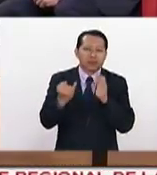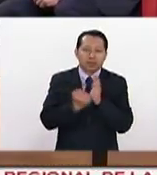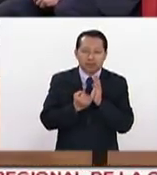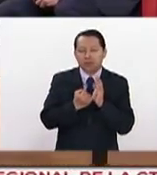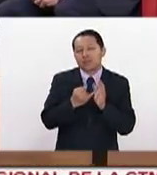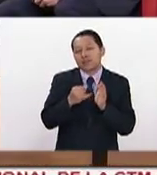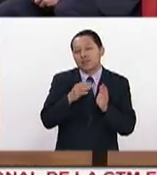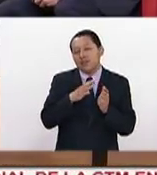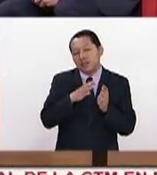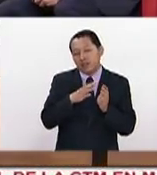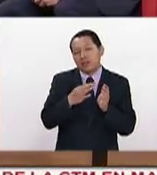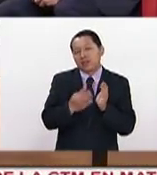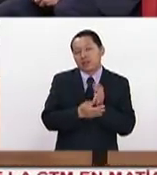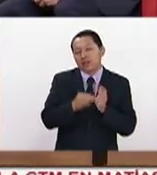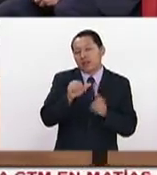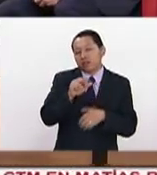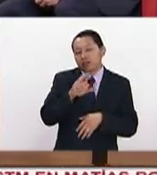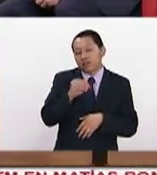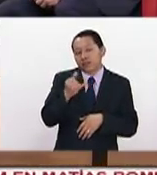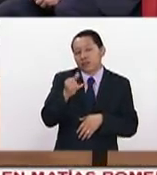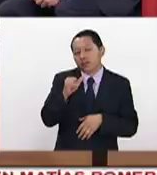aluminio y al acero.